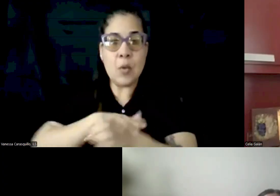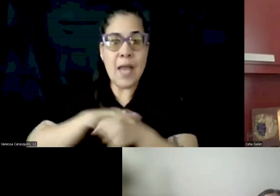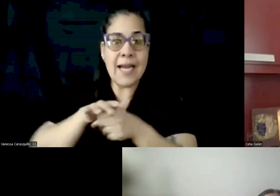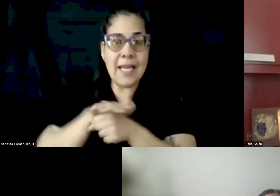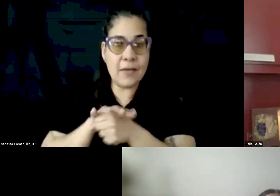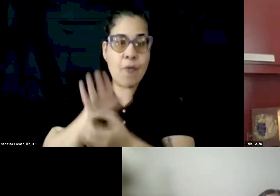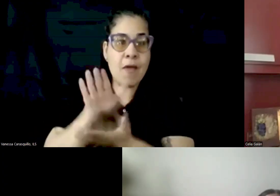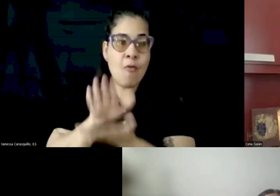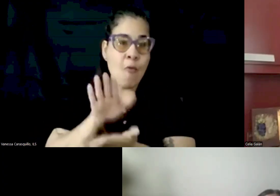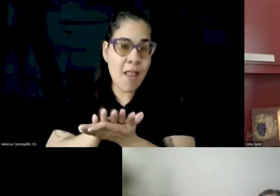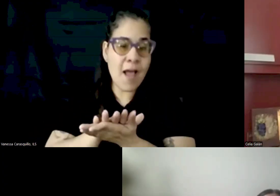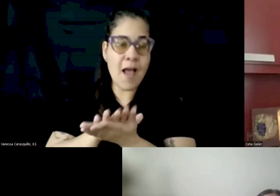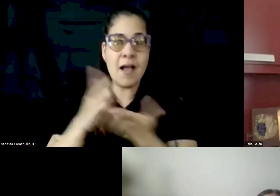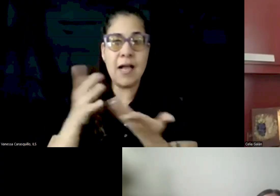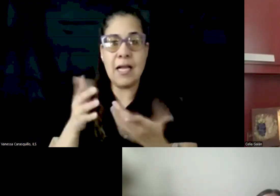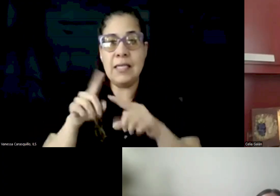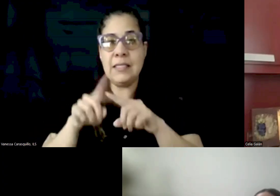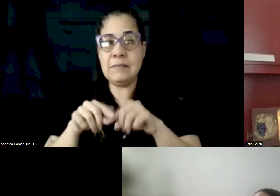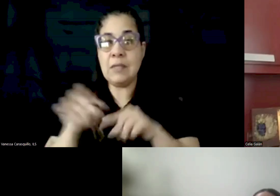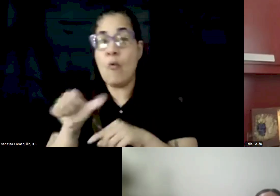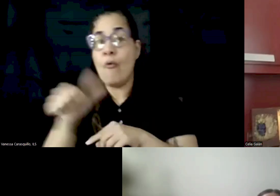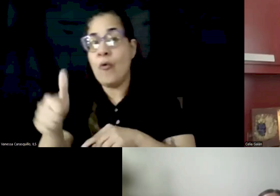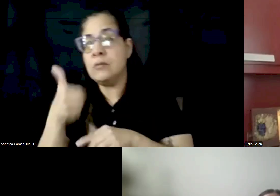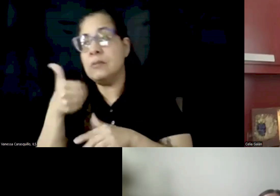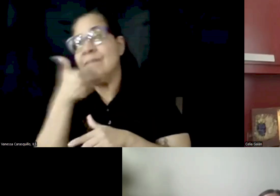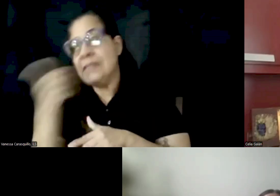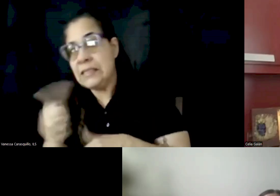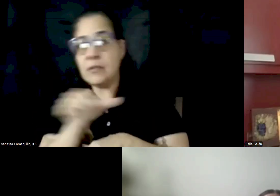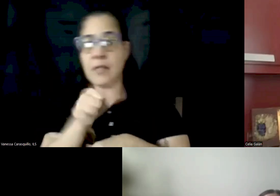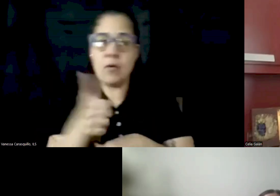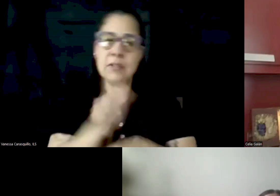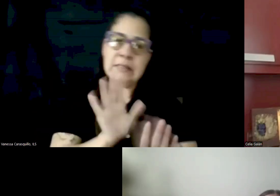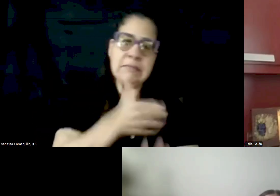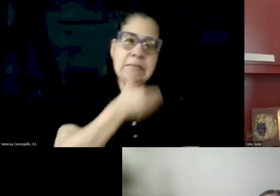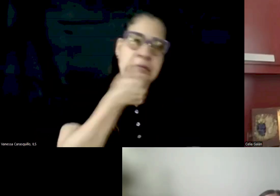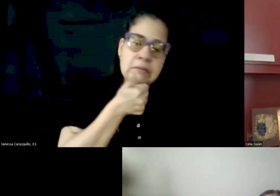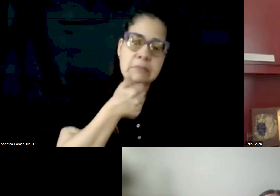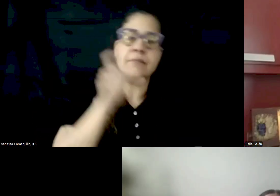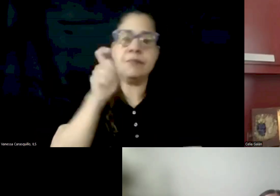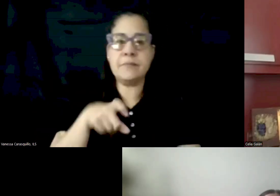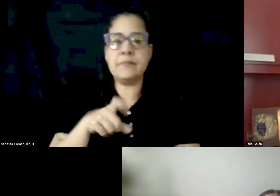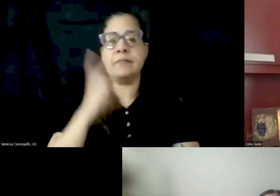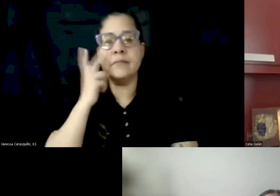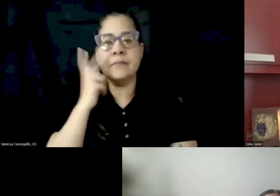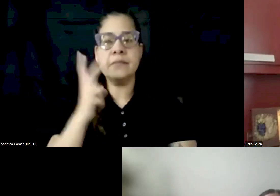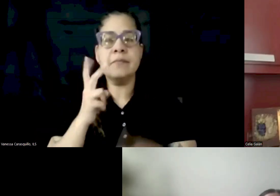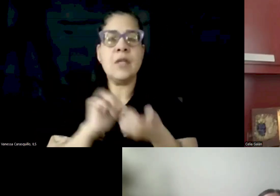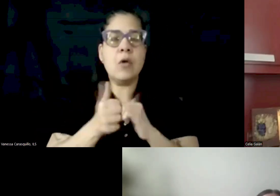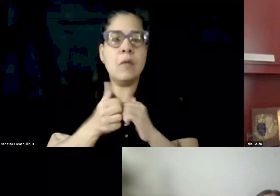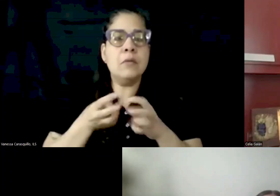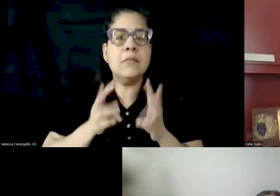dependiendo, algunos son mejores que otros. Yo creo que hay que buscar una unificación de esto y ver de qué manera